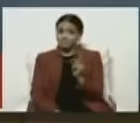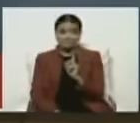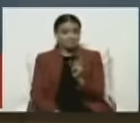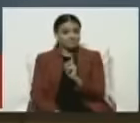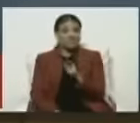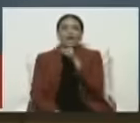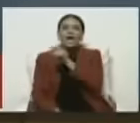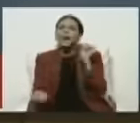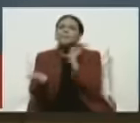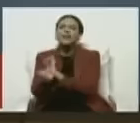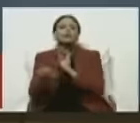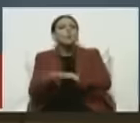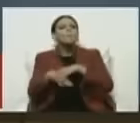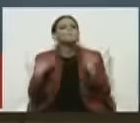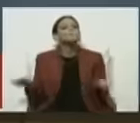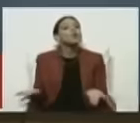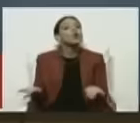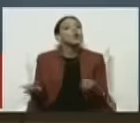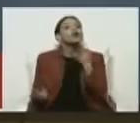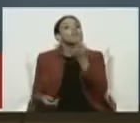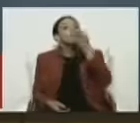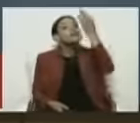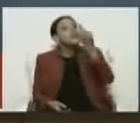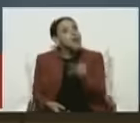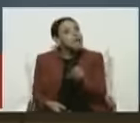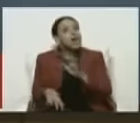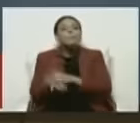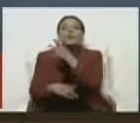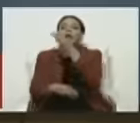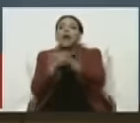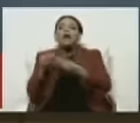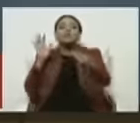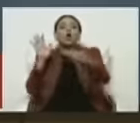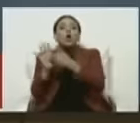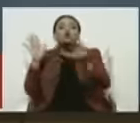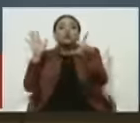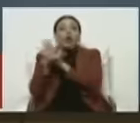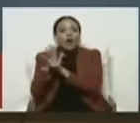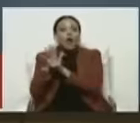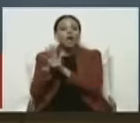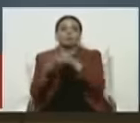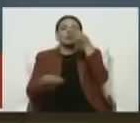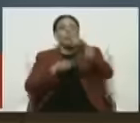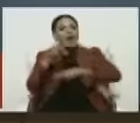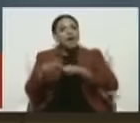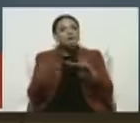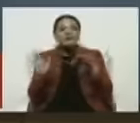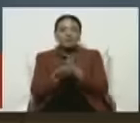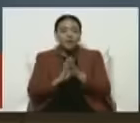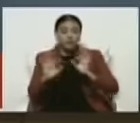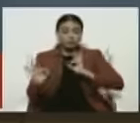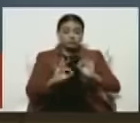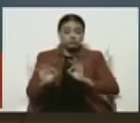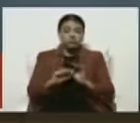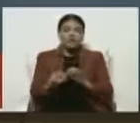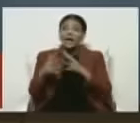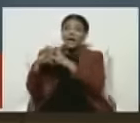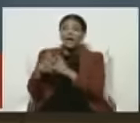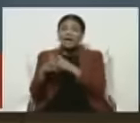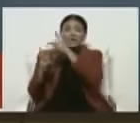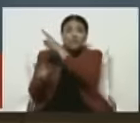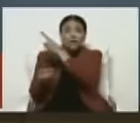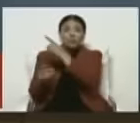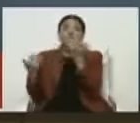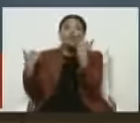fue detenido porque está al margen de la ley, cometiendo actos que en Estados Unidos esta persona le